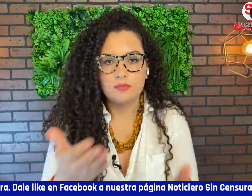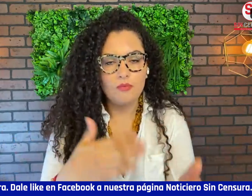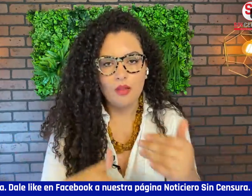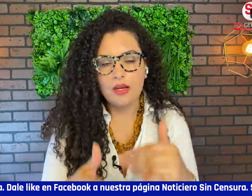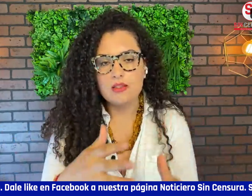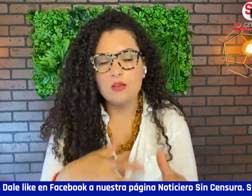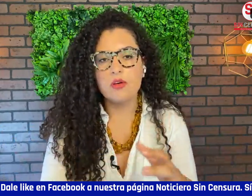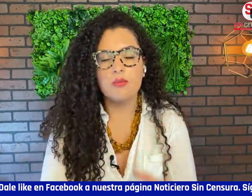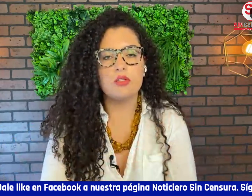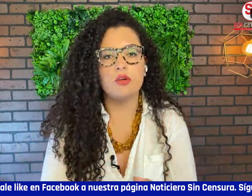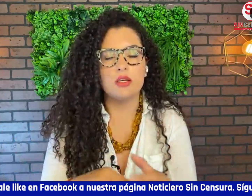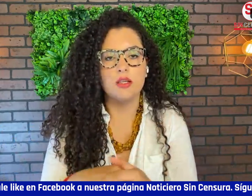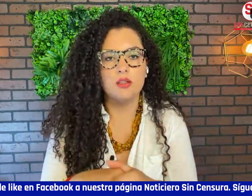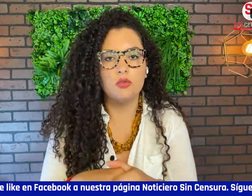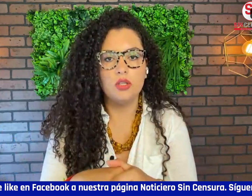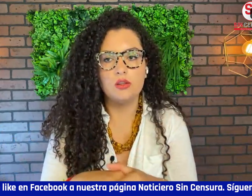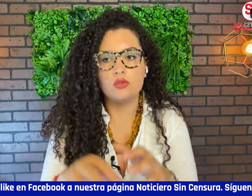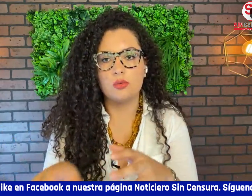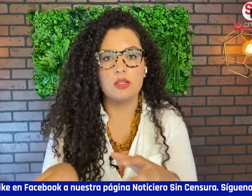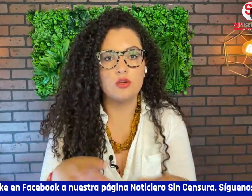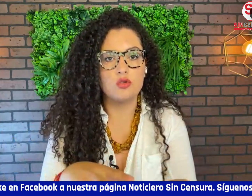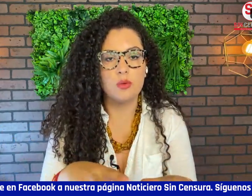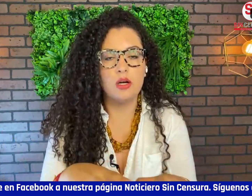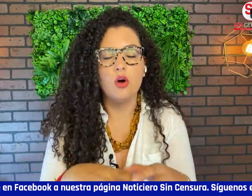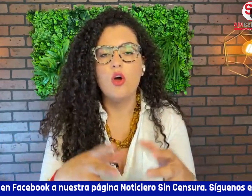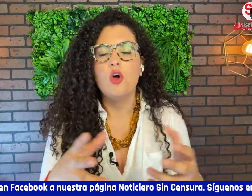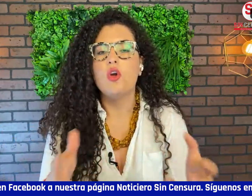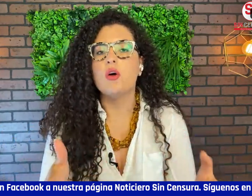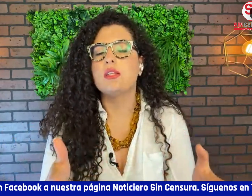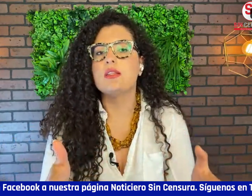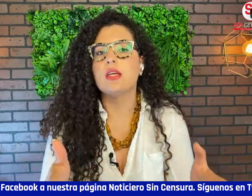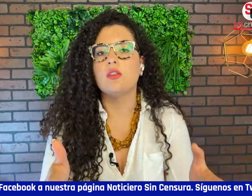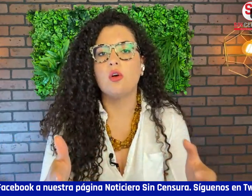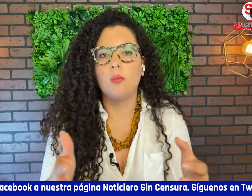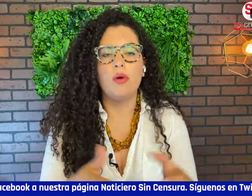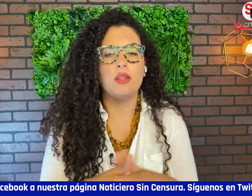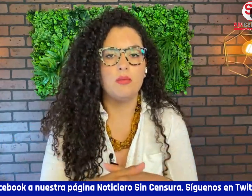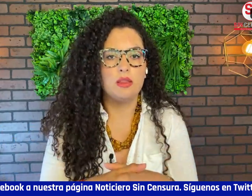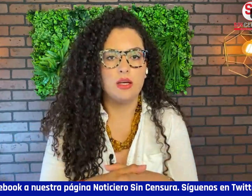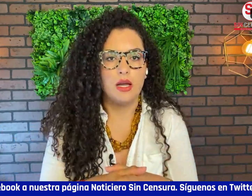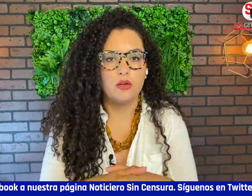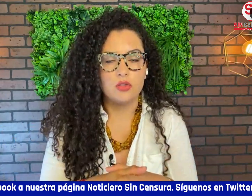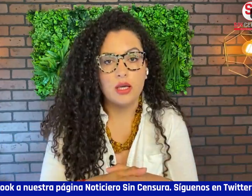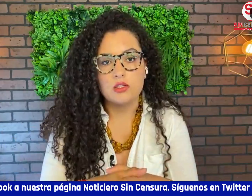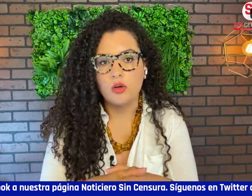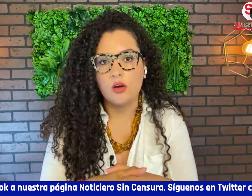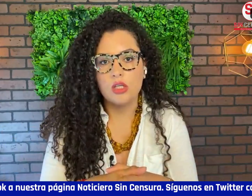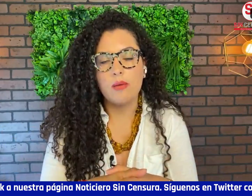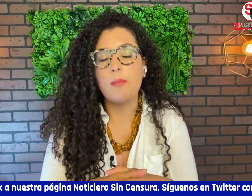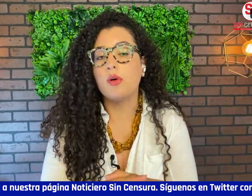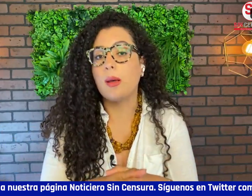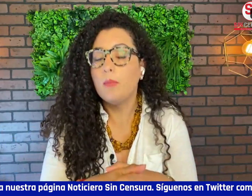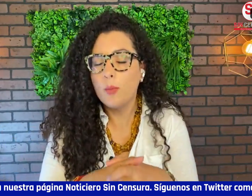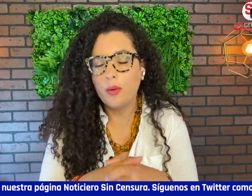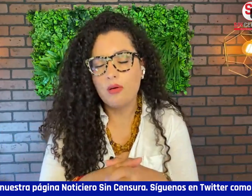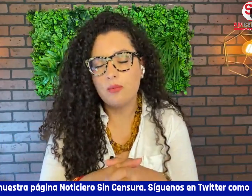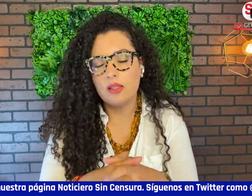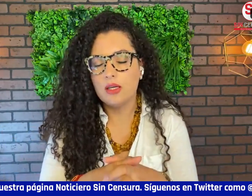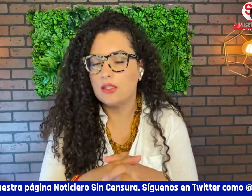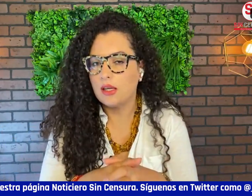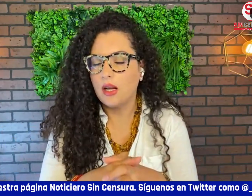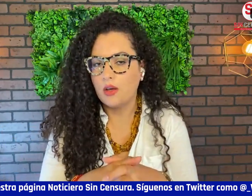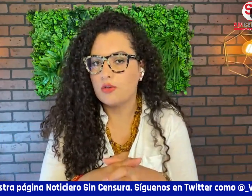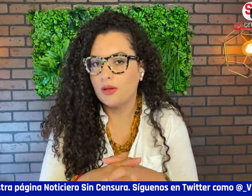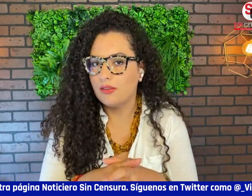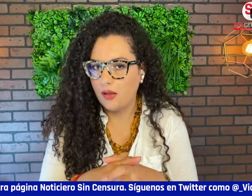probablemente en esta información que están difundiendo sobre el sí o sobre el no, no están siendo completamente claros de qué es lo que conlleva, porque muy